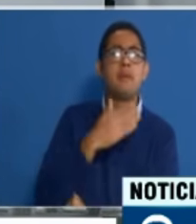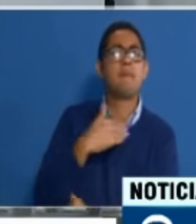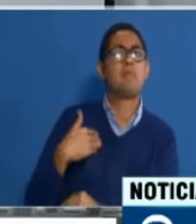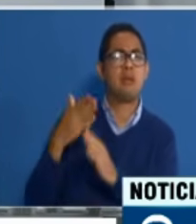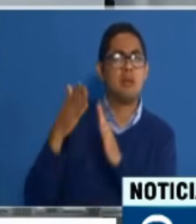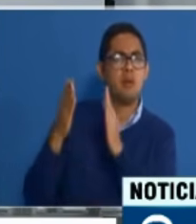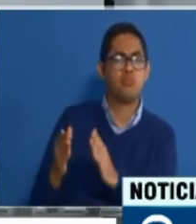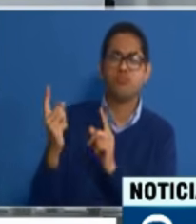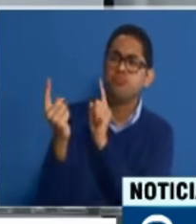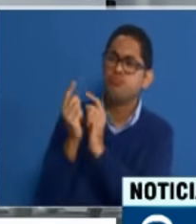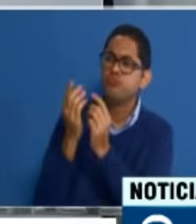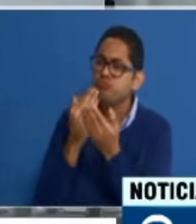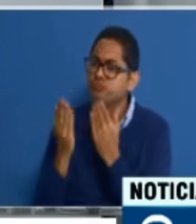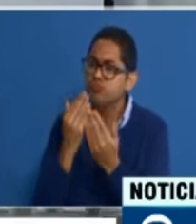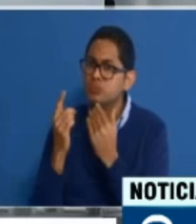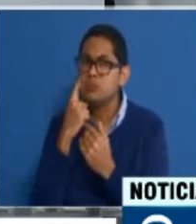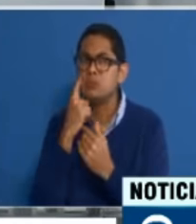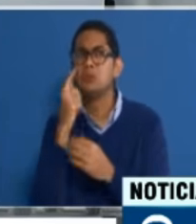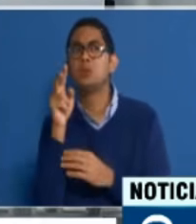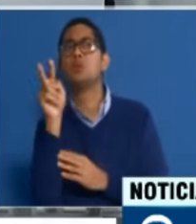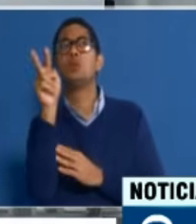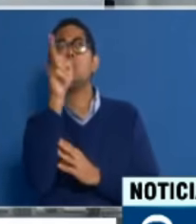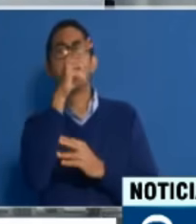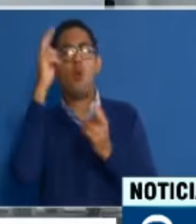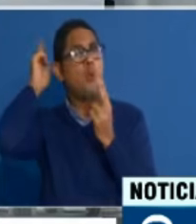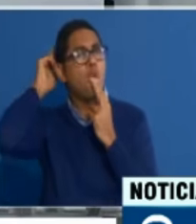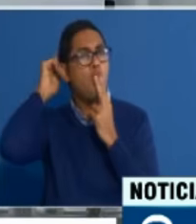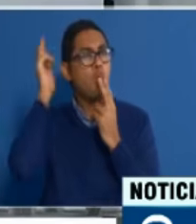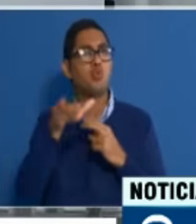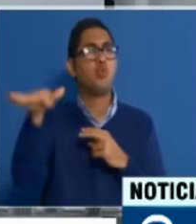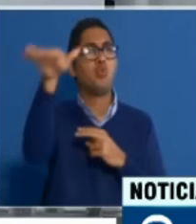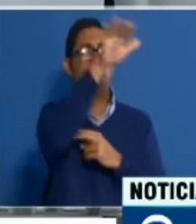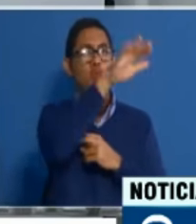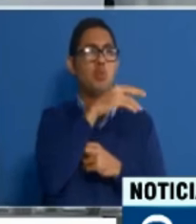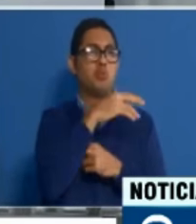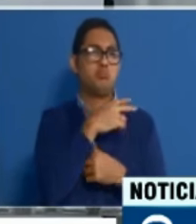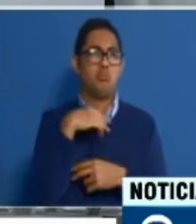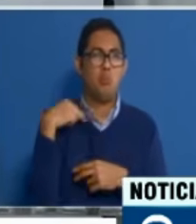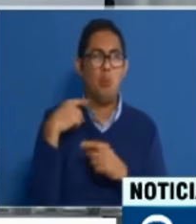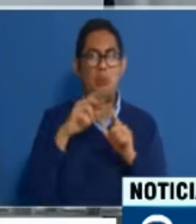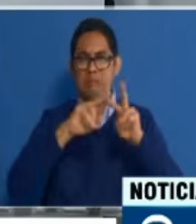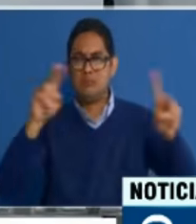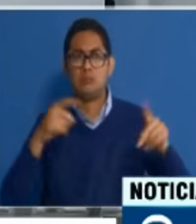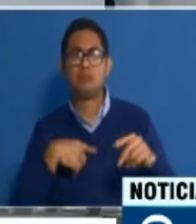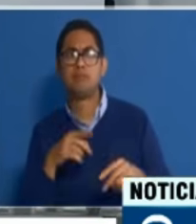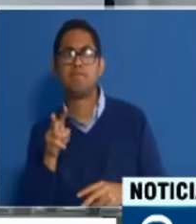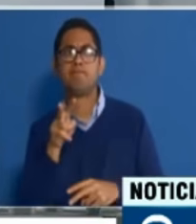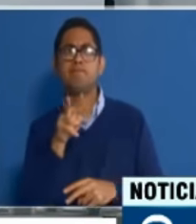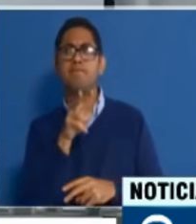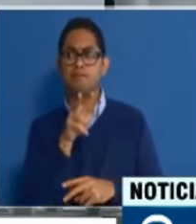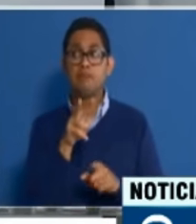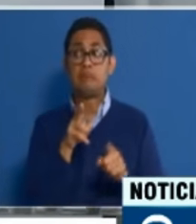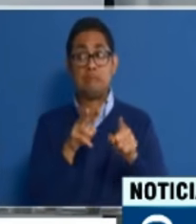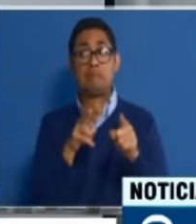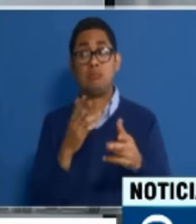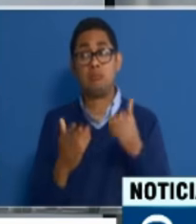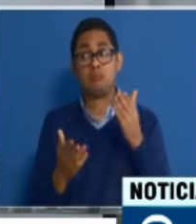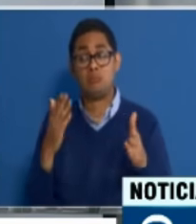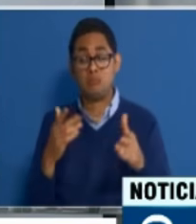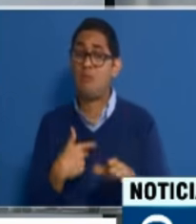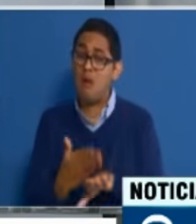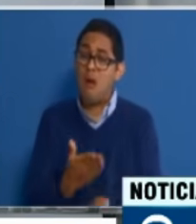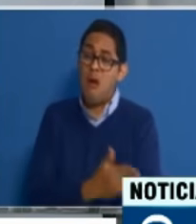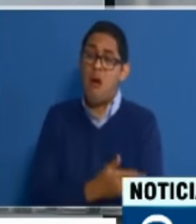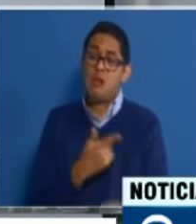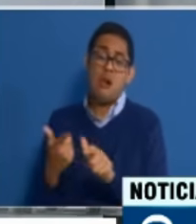Démosle seguimiento a las comarcas. Estemos preparados en